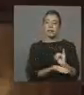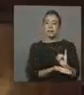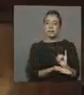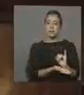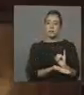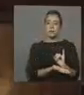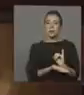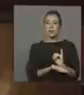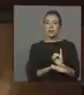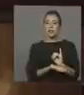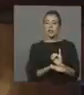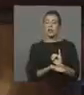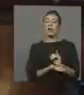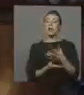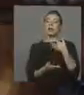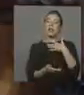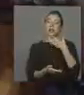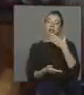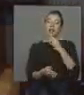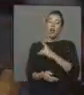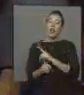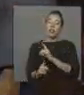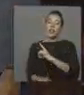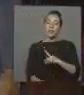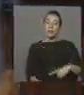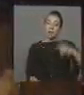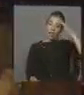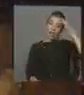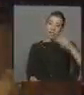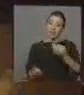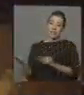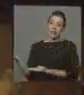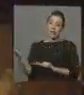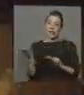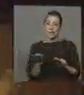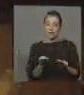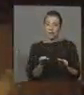pidieron intervenir y otras que los diputados decidieron invitar.